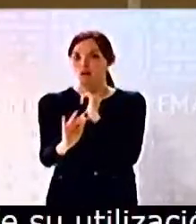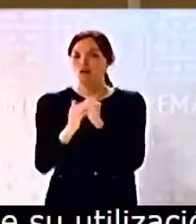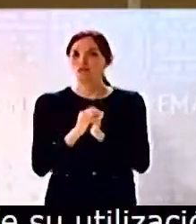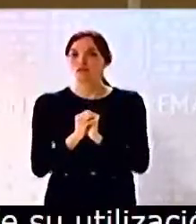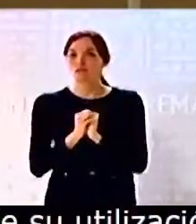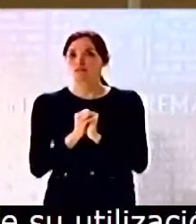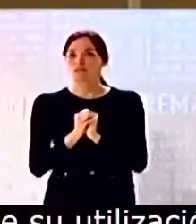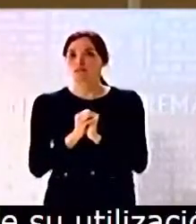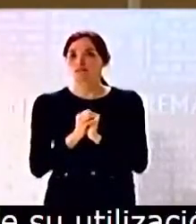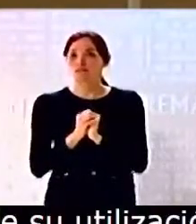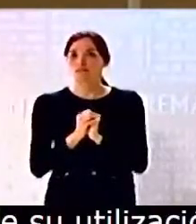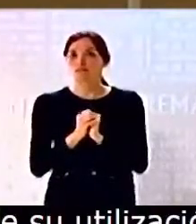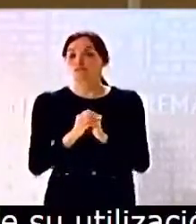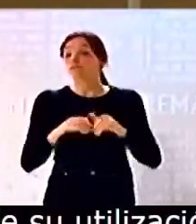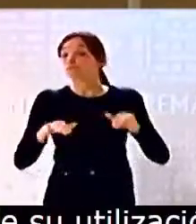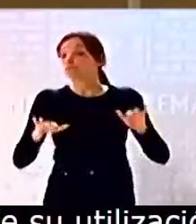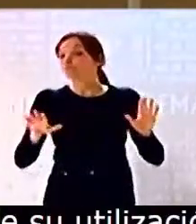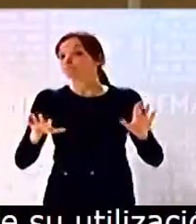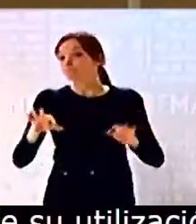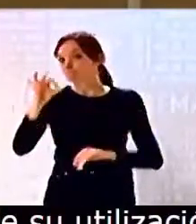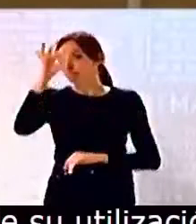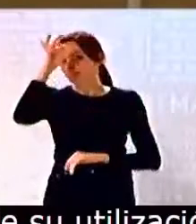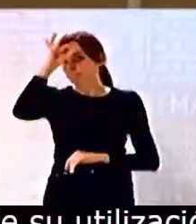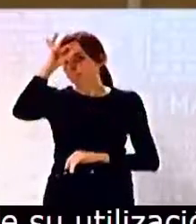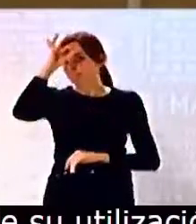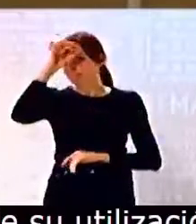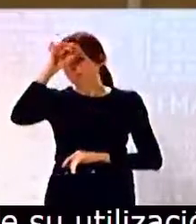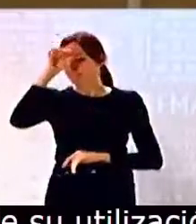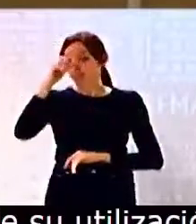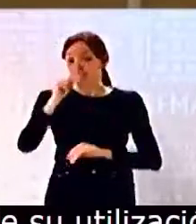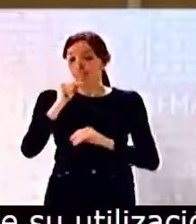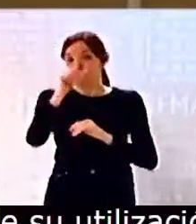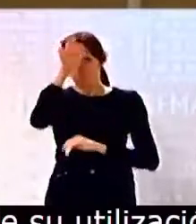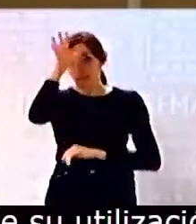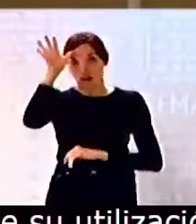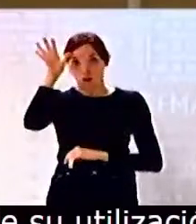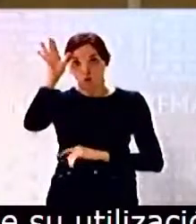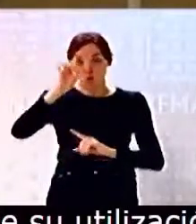Pero nadie sabe qué va a pasar en el verano que viene.